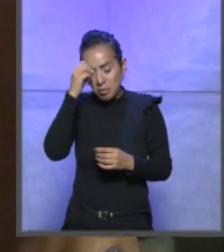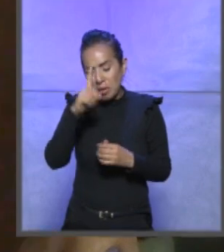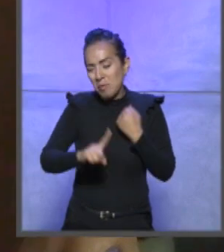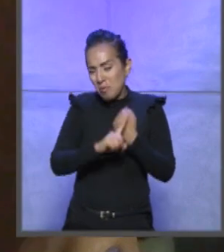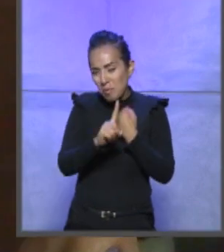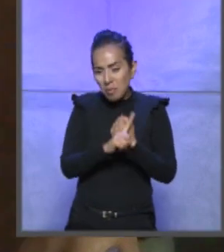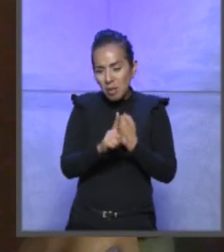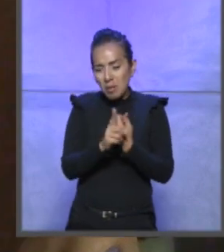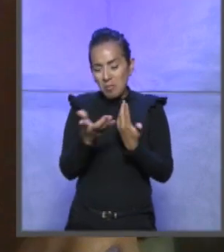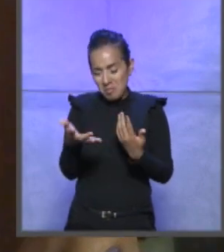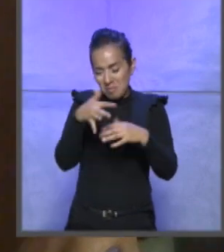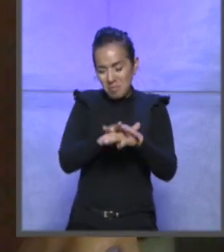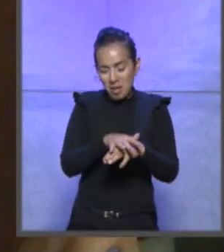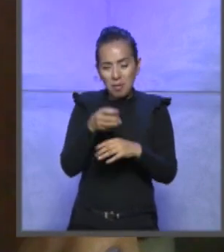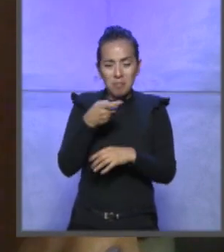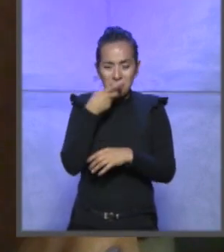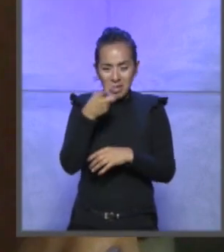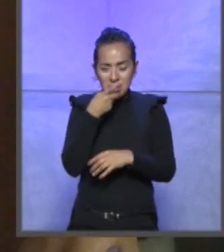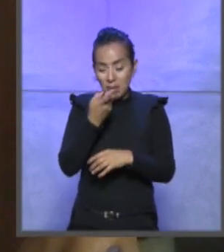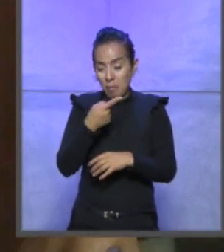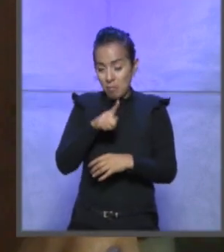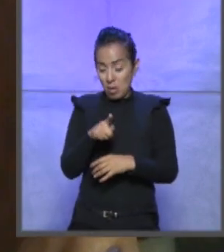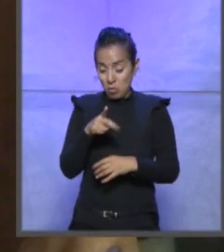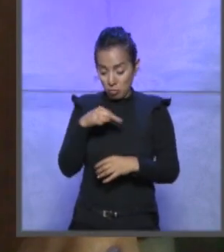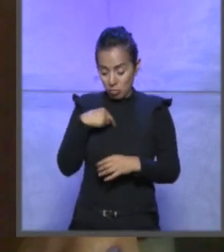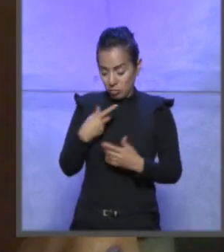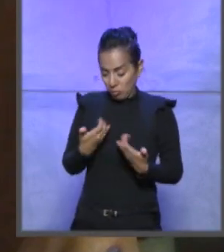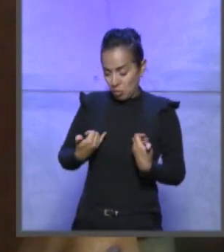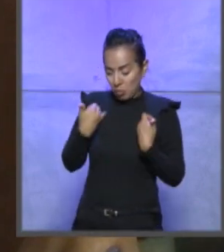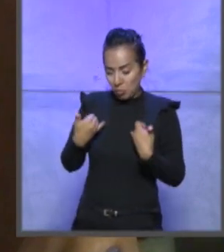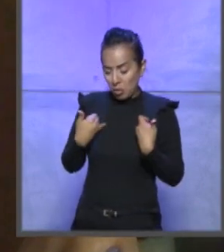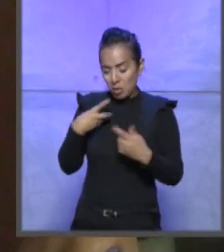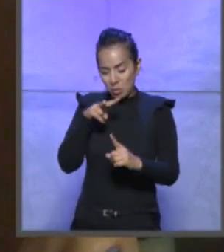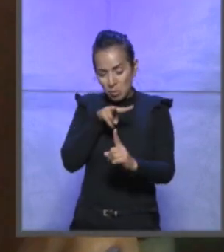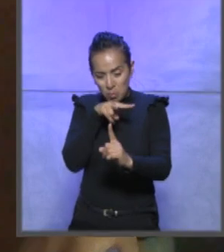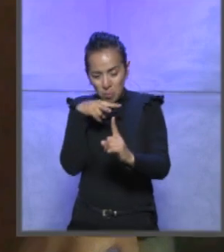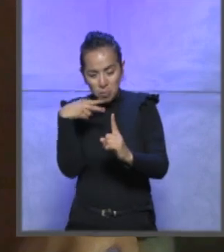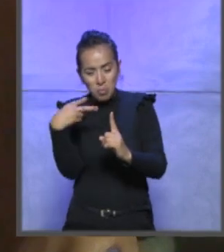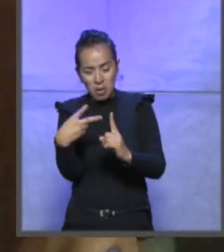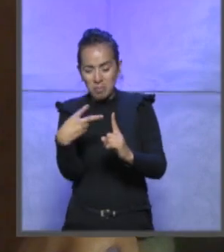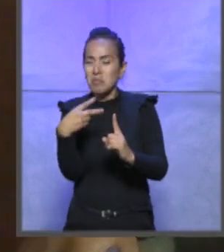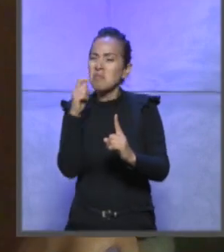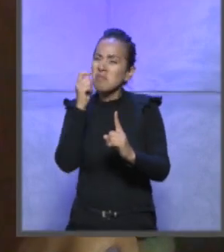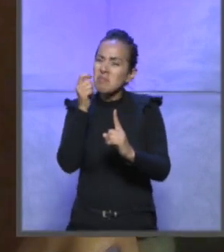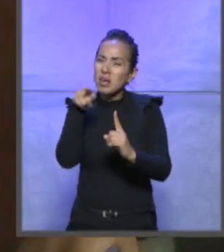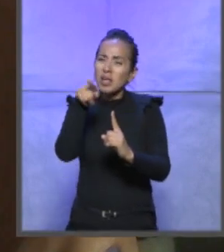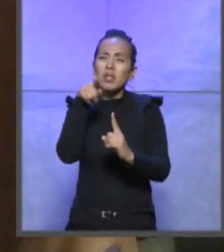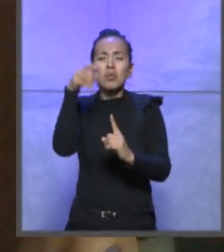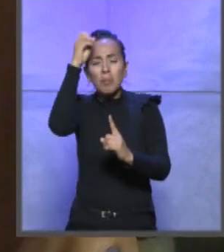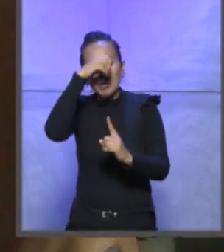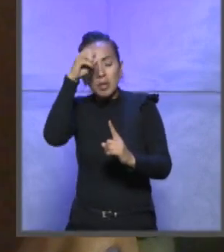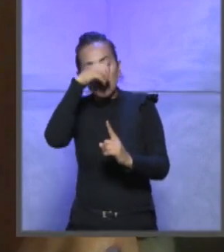situaciones, involucrarse o mencionarlas. Pero como jóvenes no solamente vemos la percepción que tiene un adulto, sino